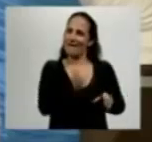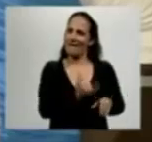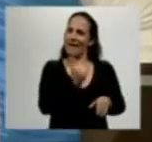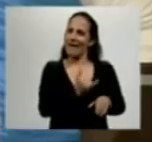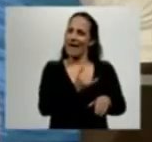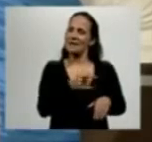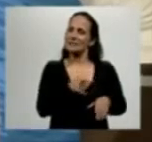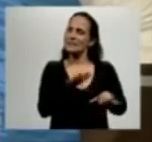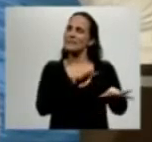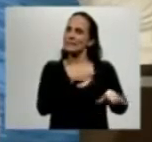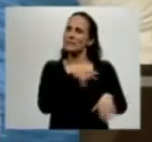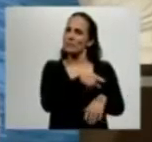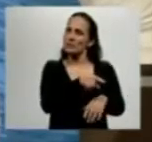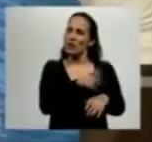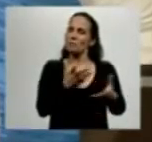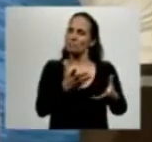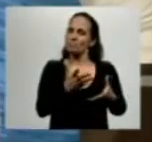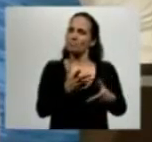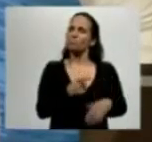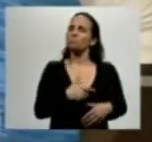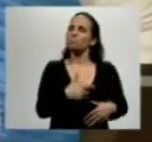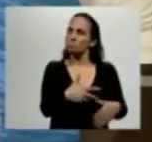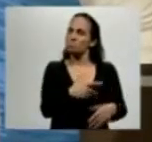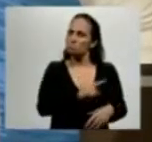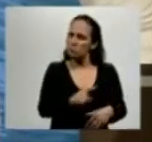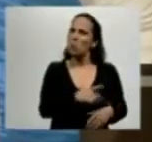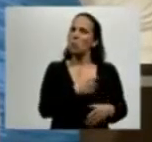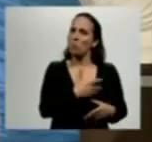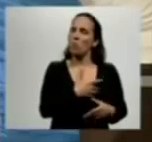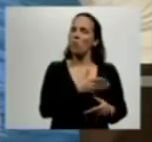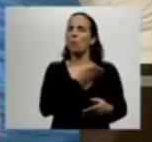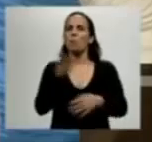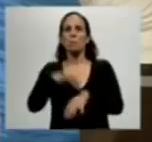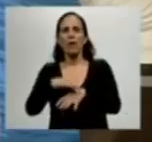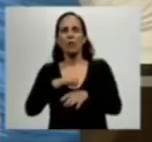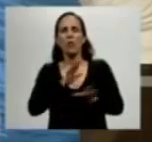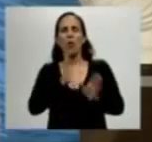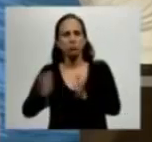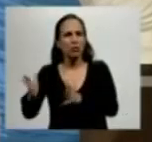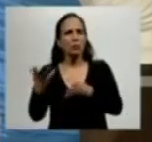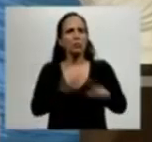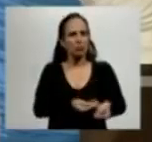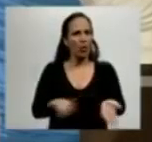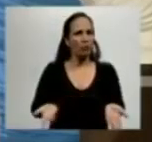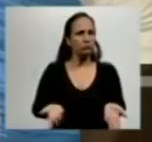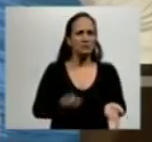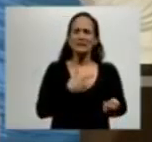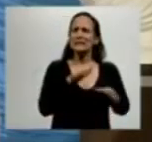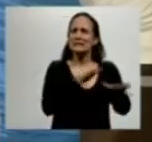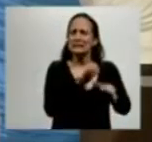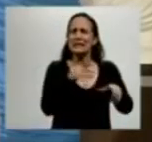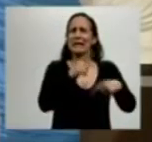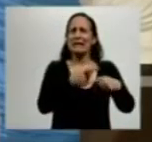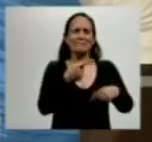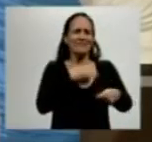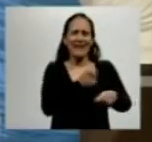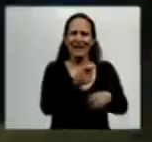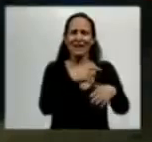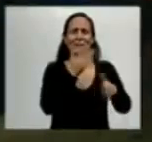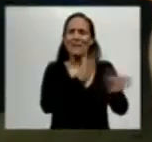han tenido que recurrir a fertilización asistida y bueno, finalmente les fracasaron todos los tratamientos y de